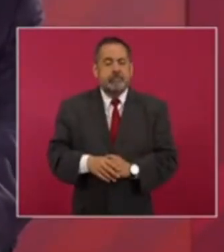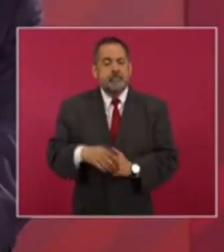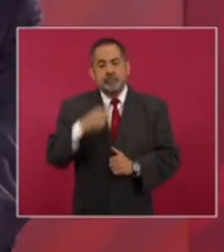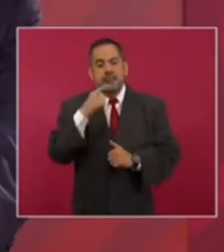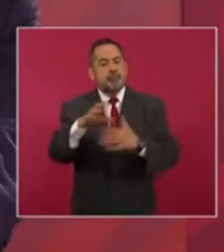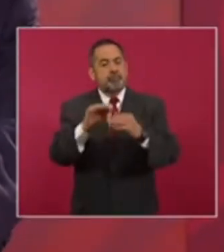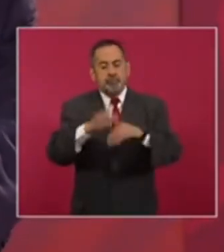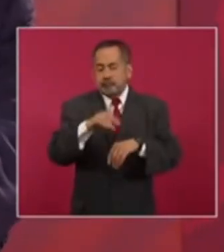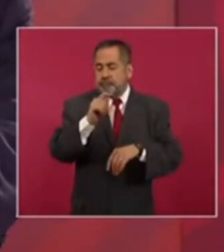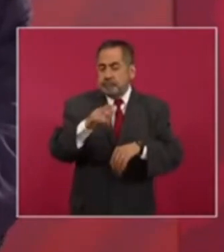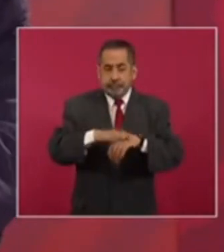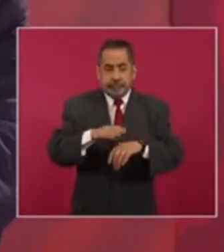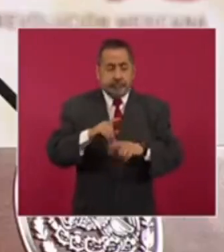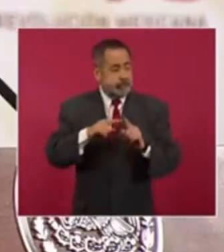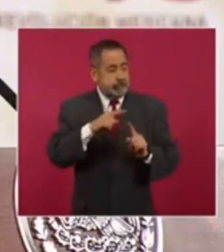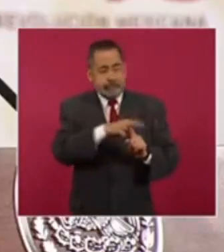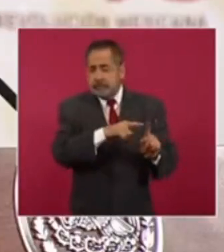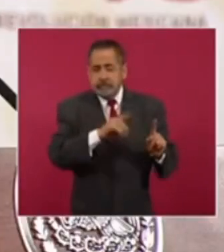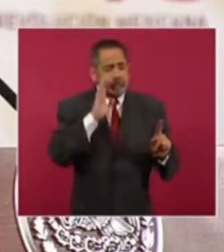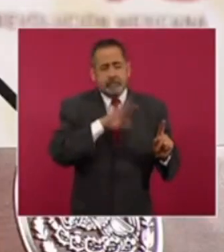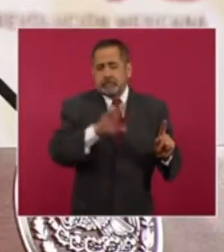que donde más abusos hay